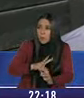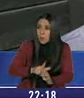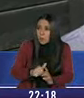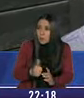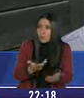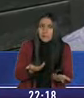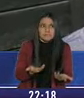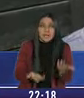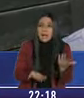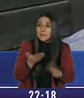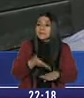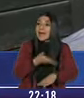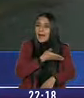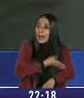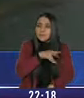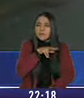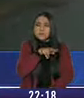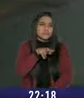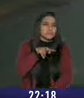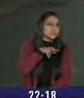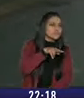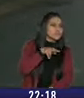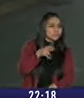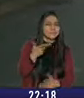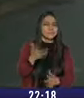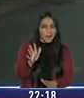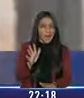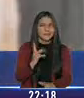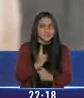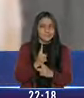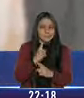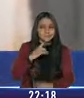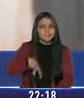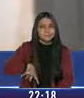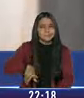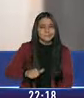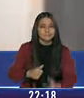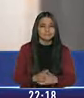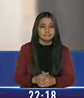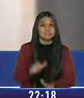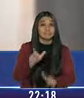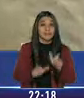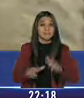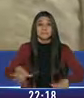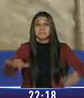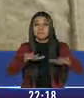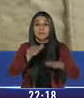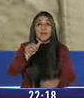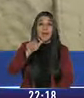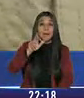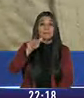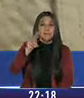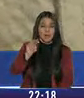un seguimiento. Los comerciantes y habitantes de la Armenia 1 son conscientes del